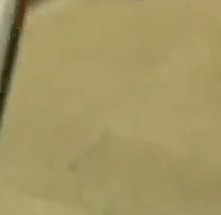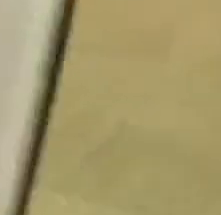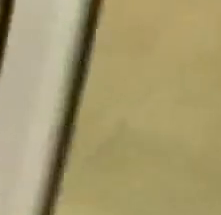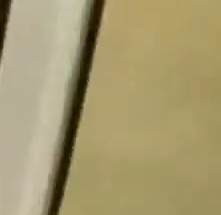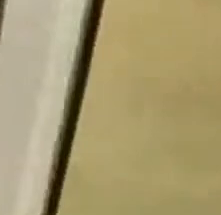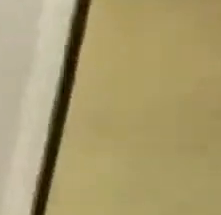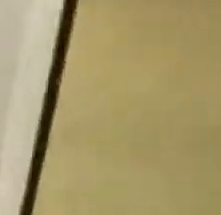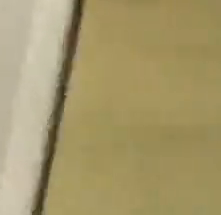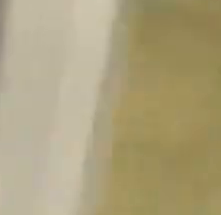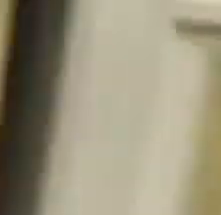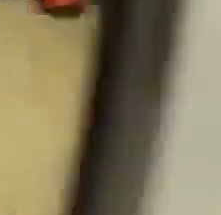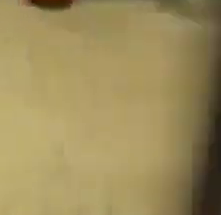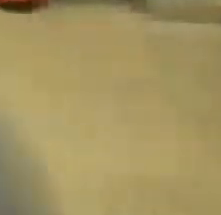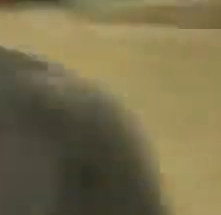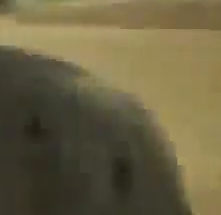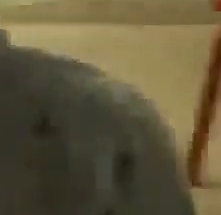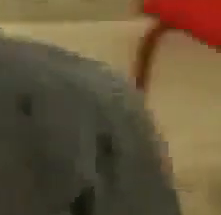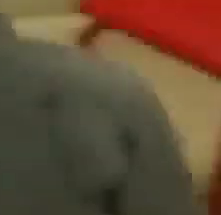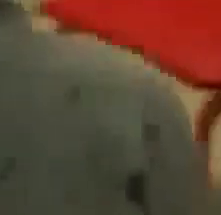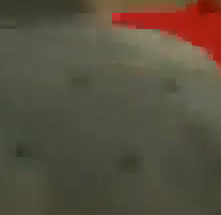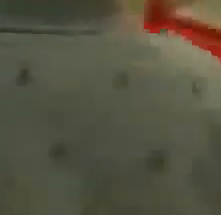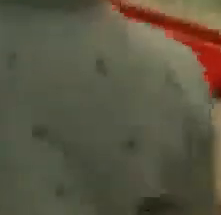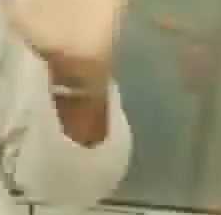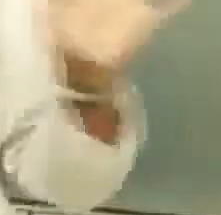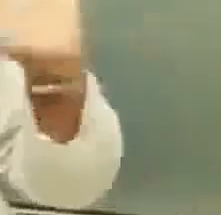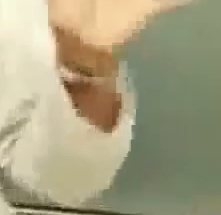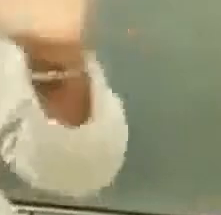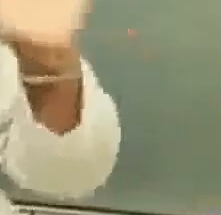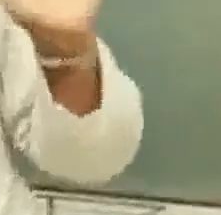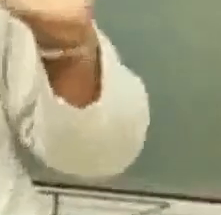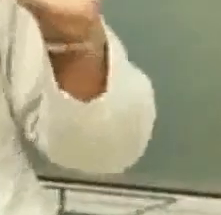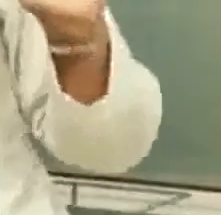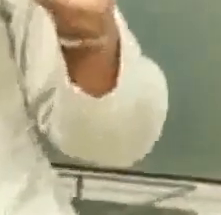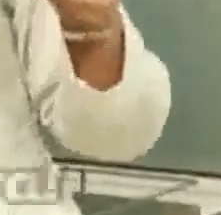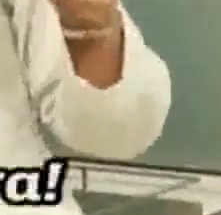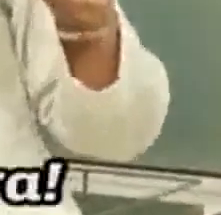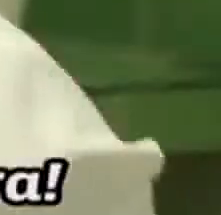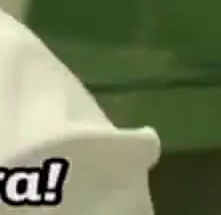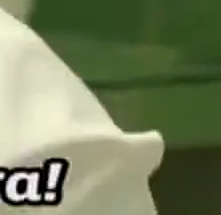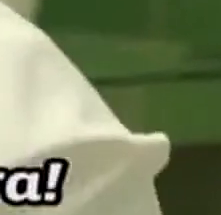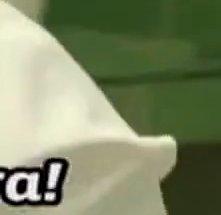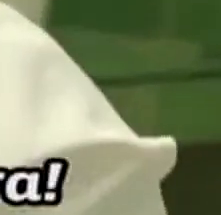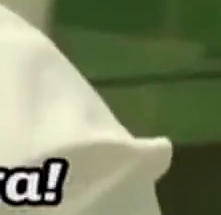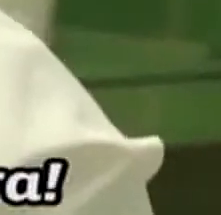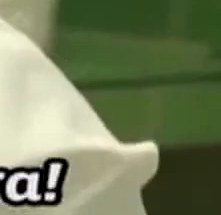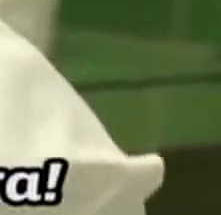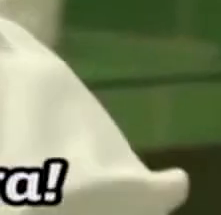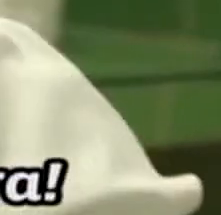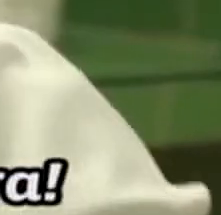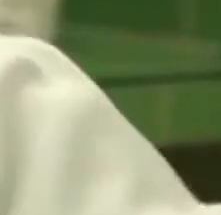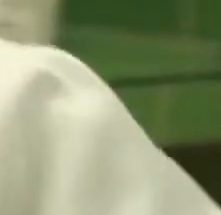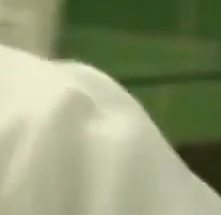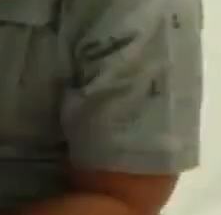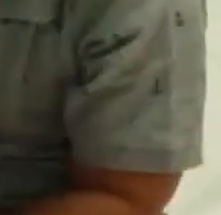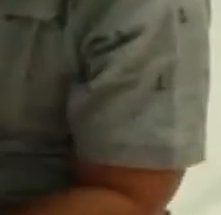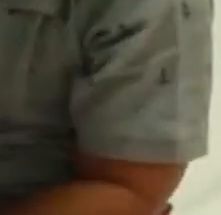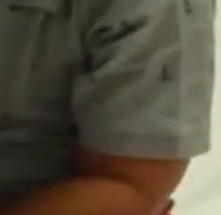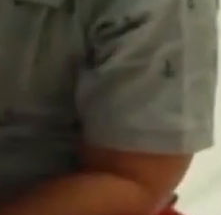estas enfermeras. Lo tratan a uno tan bien que así se pincha cualquiera.